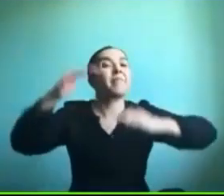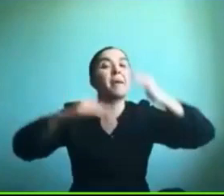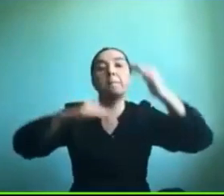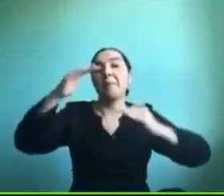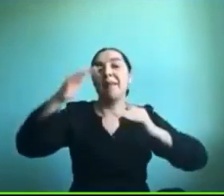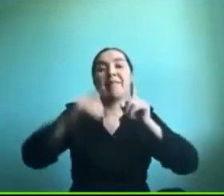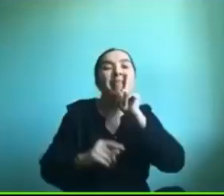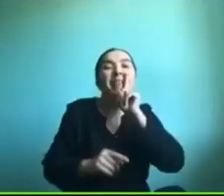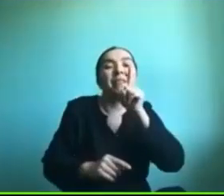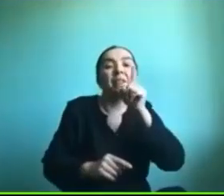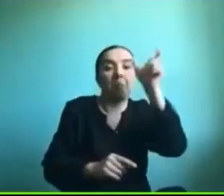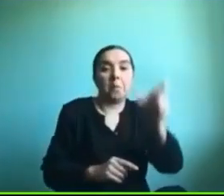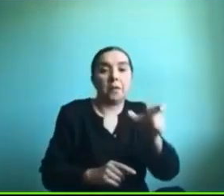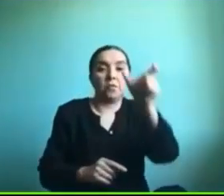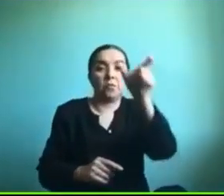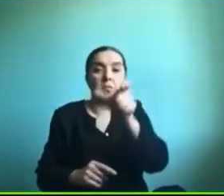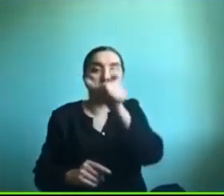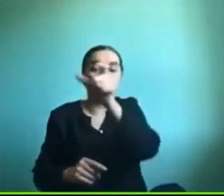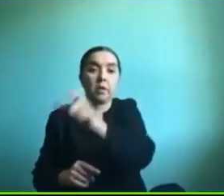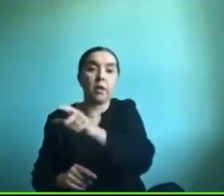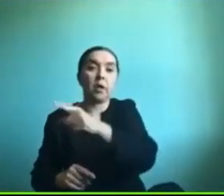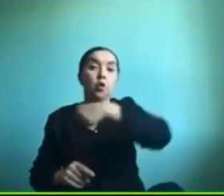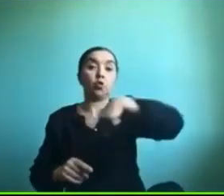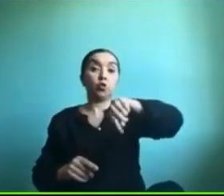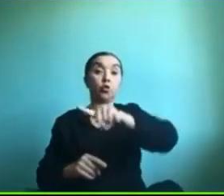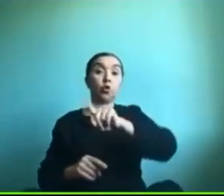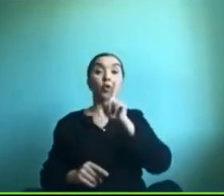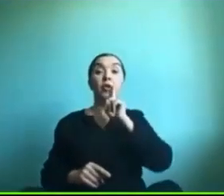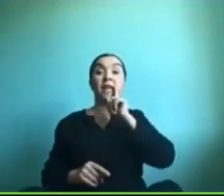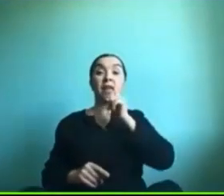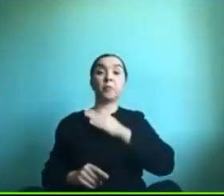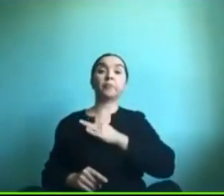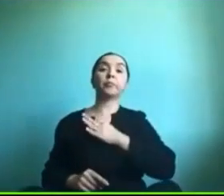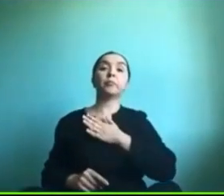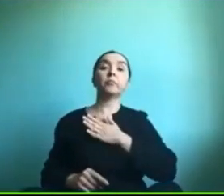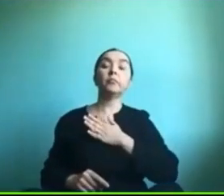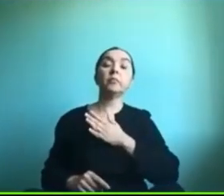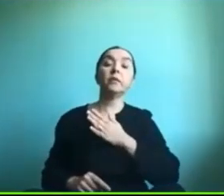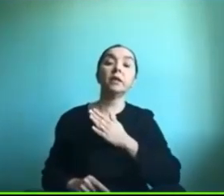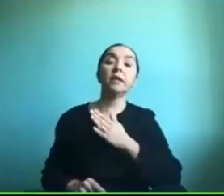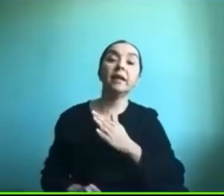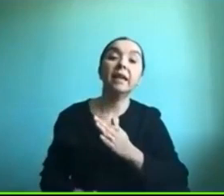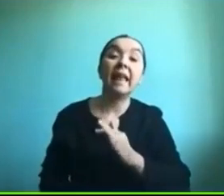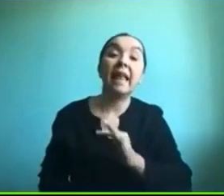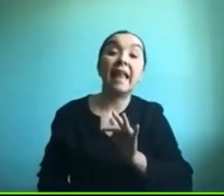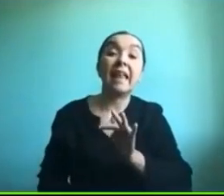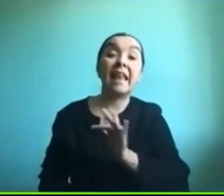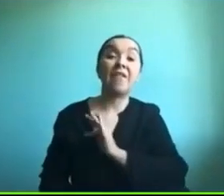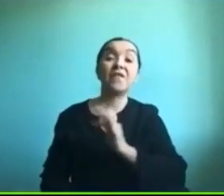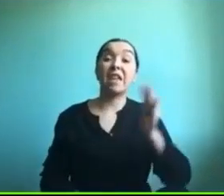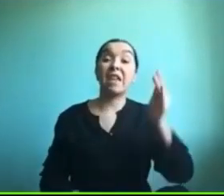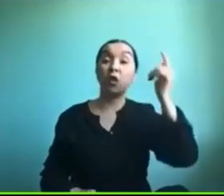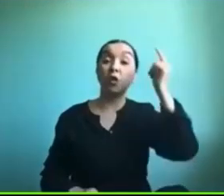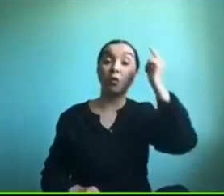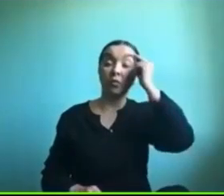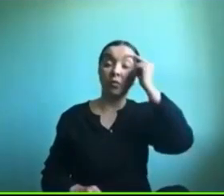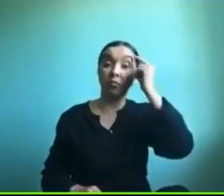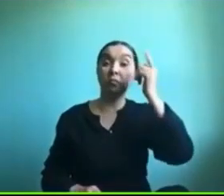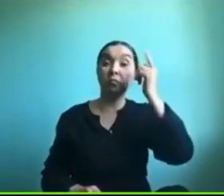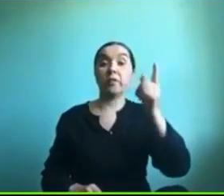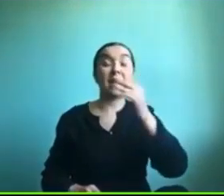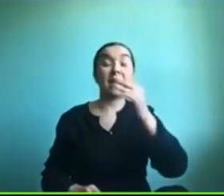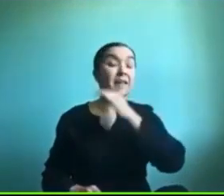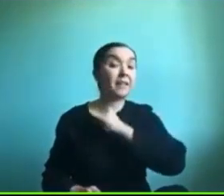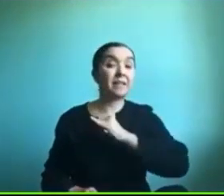nosotras tenemos la filosofía también con nuestro director del centro de tratar de siempre utilizar las tecnologías de bajo